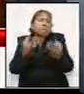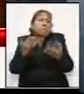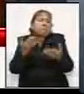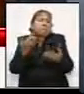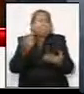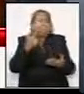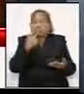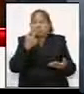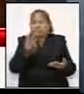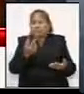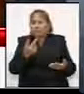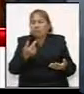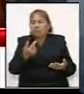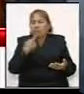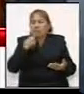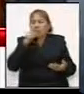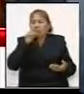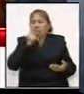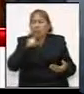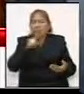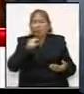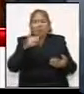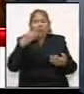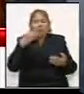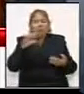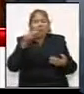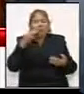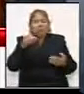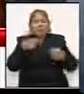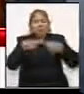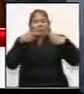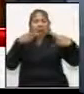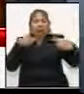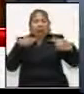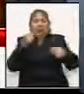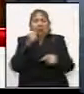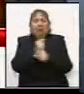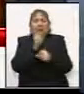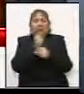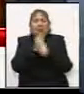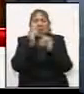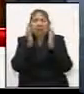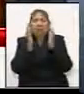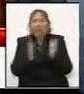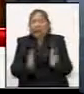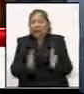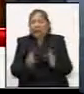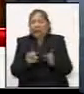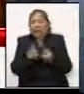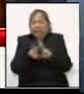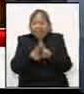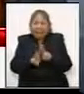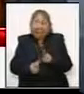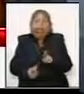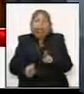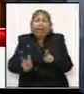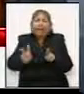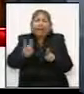estuvieron o están siempre en contra de los trabajadores. Valorar